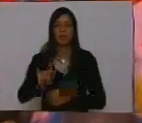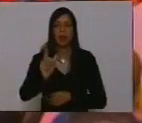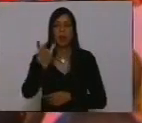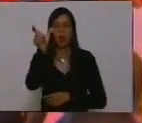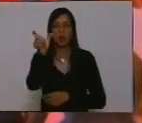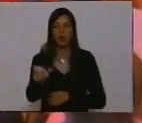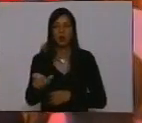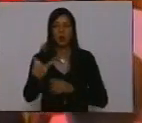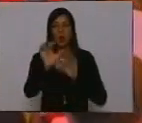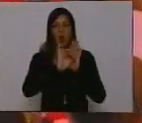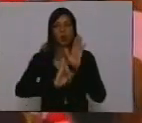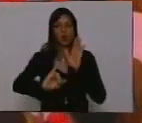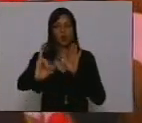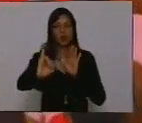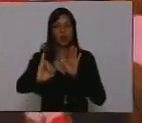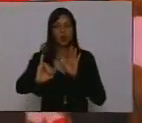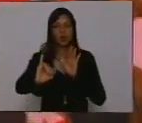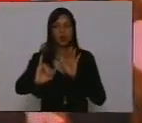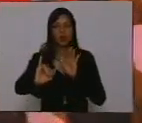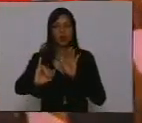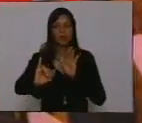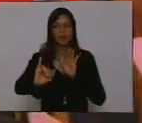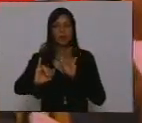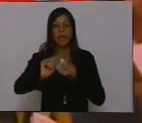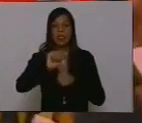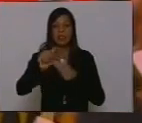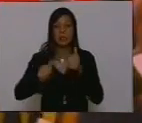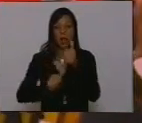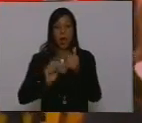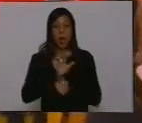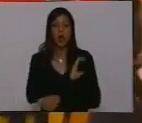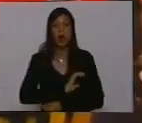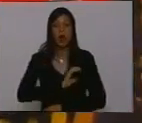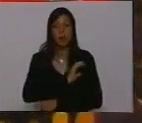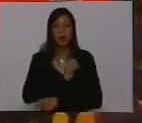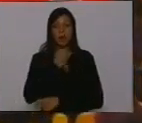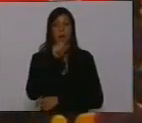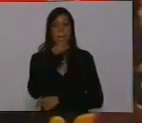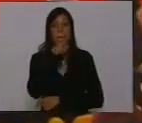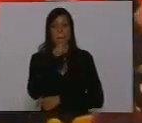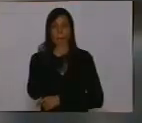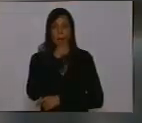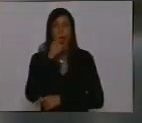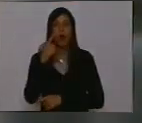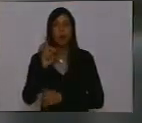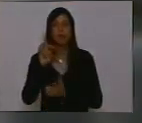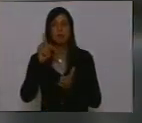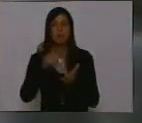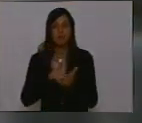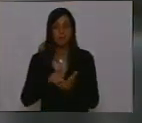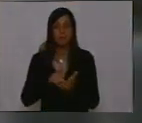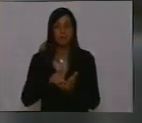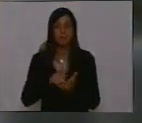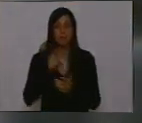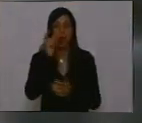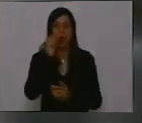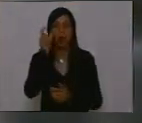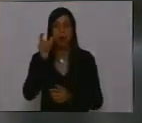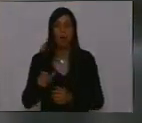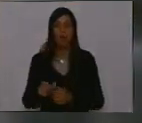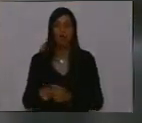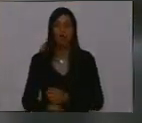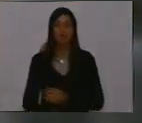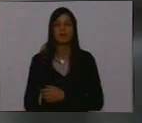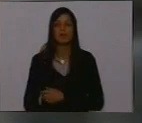Rafael Argotti, en su condición de vicepresidente de la Comisión de Adultos y Adultas Mayores, a Yordalis